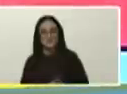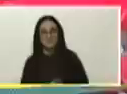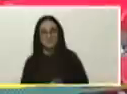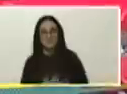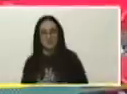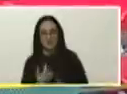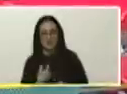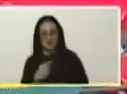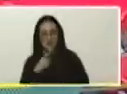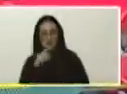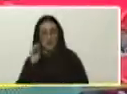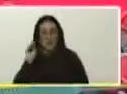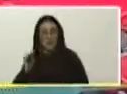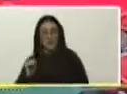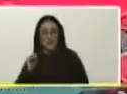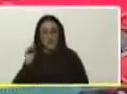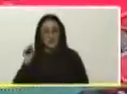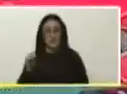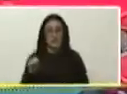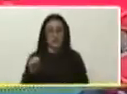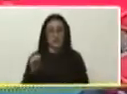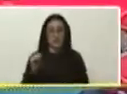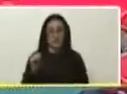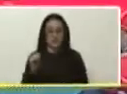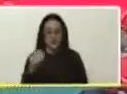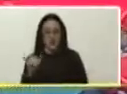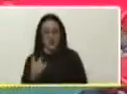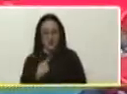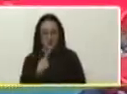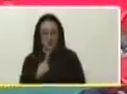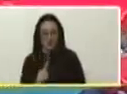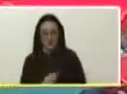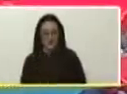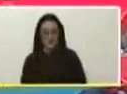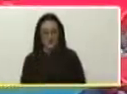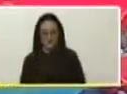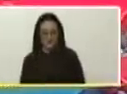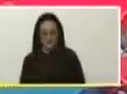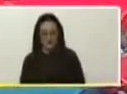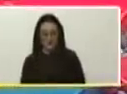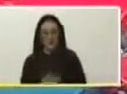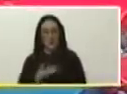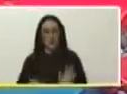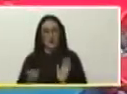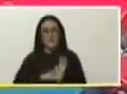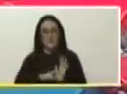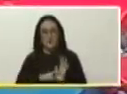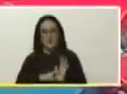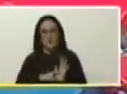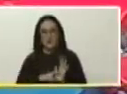Yo se lo he dicho, lo que voy a decir aquí ahorita, lo voy a ratificar.